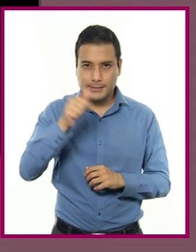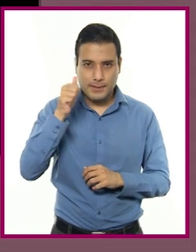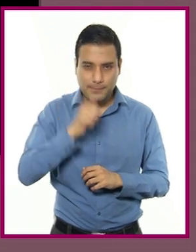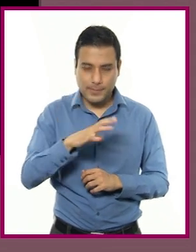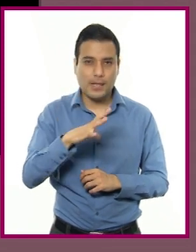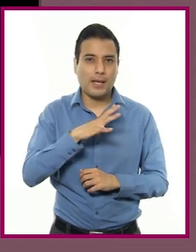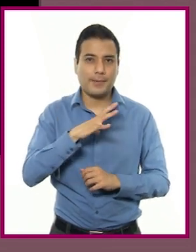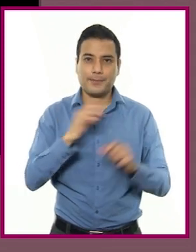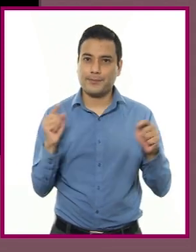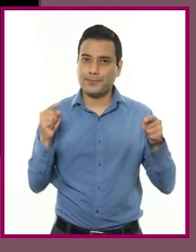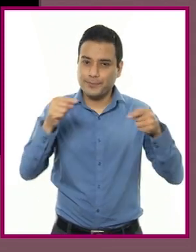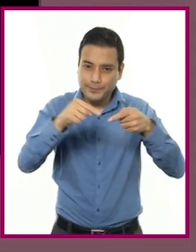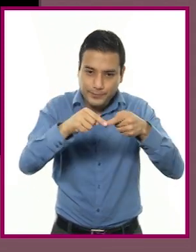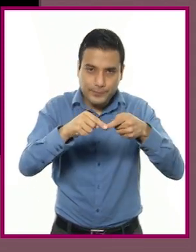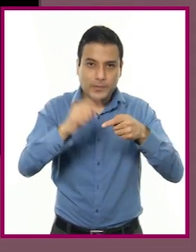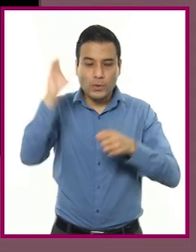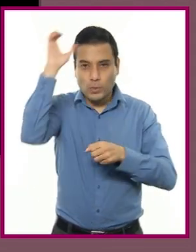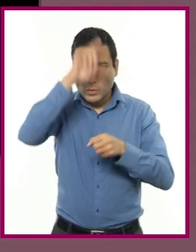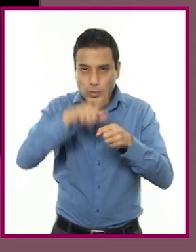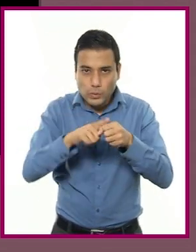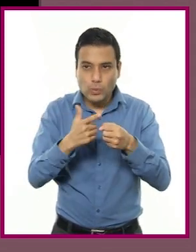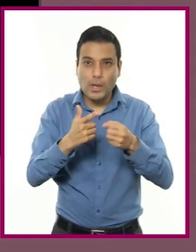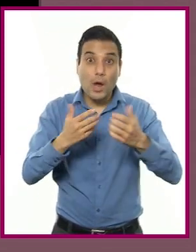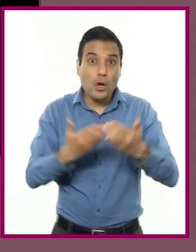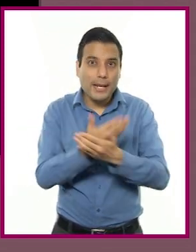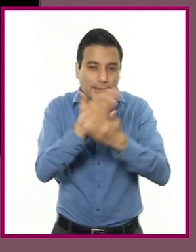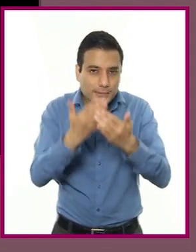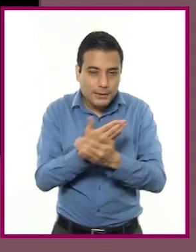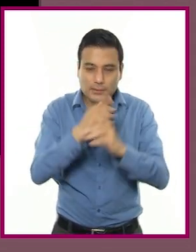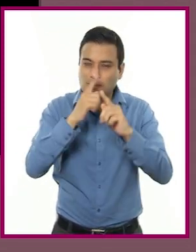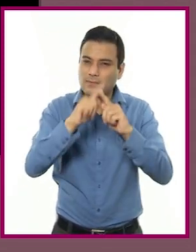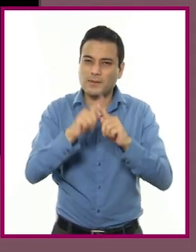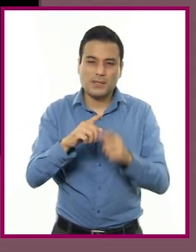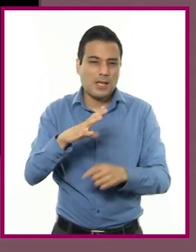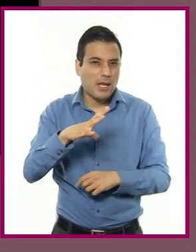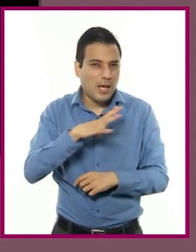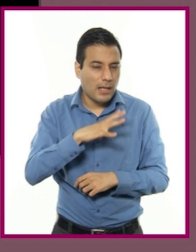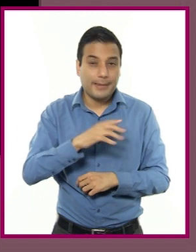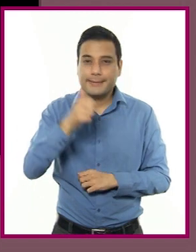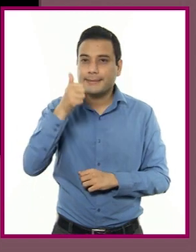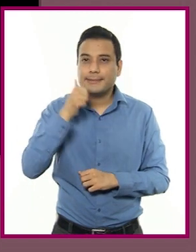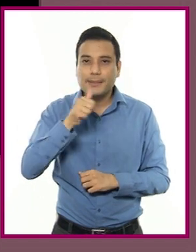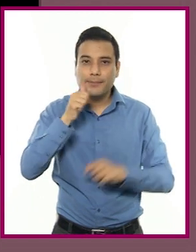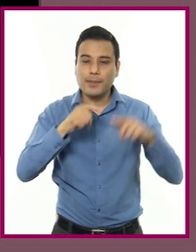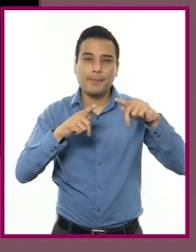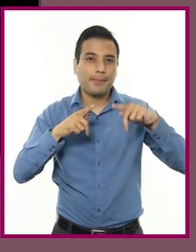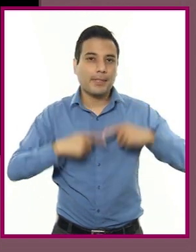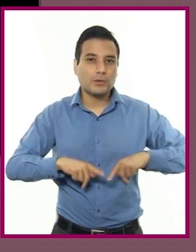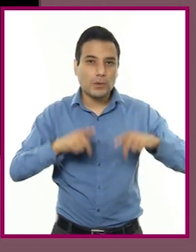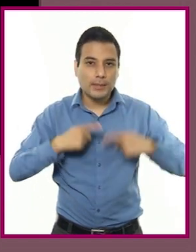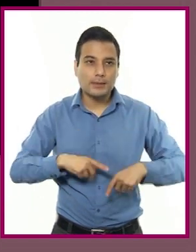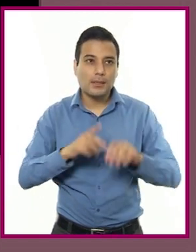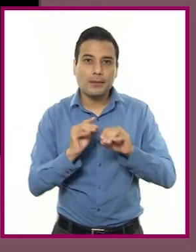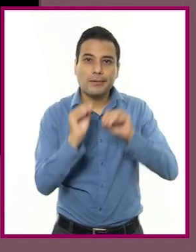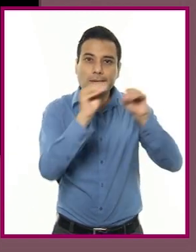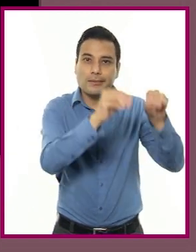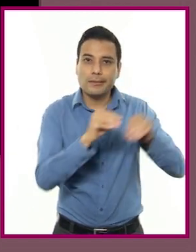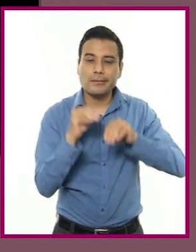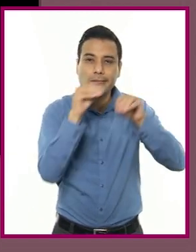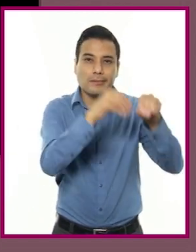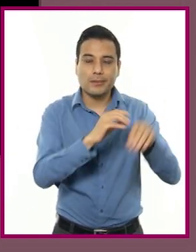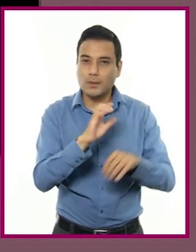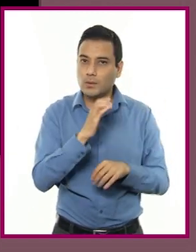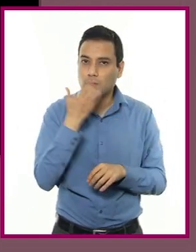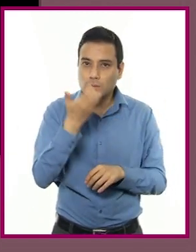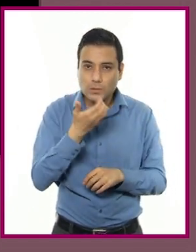mestizajes biológicos y culturales. Siempre ha habido las migraciones como algo que sustenta la historia